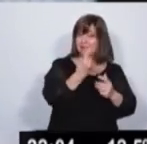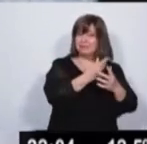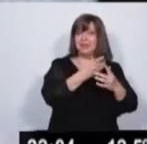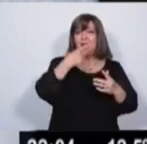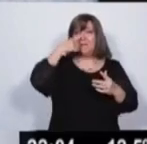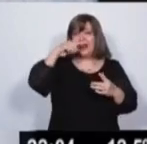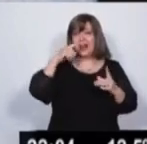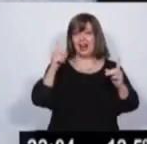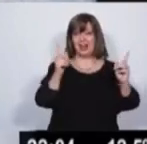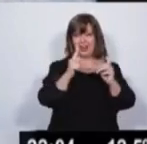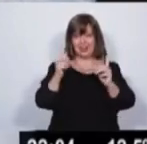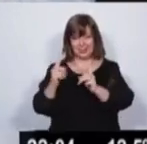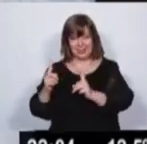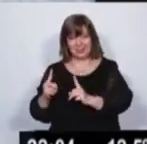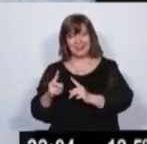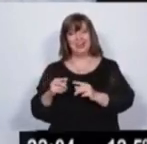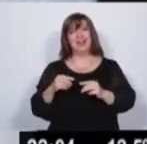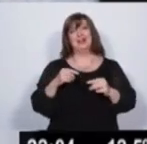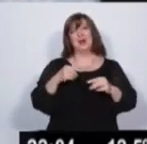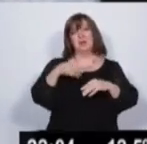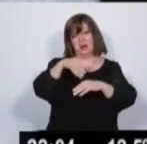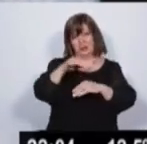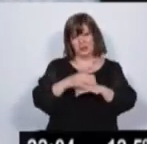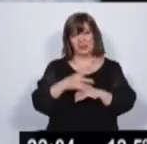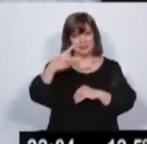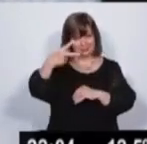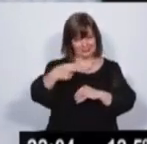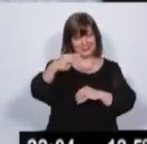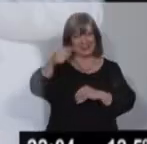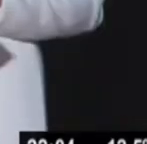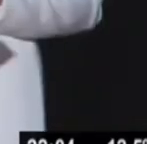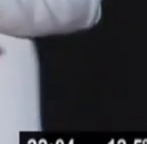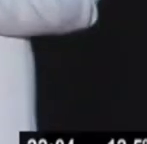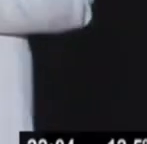final de ellos no se lo pierdan minutos No más regresamos